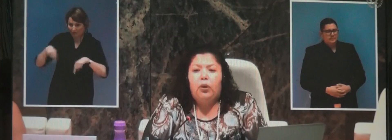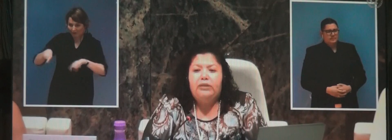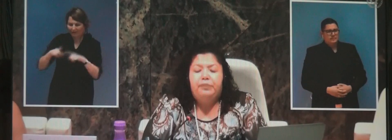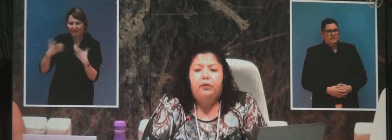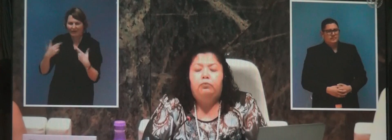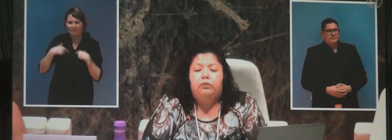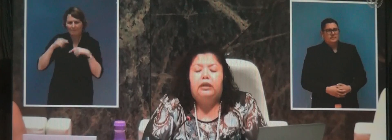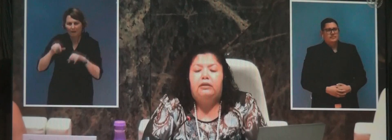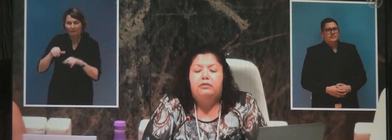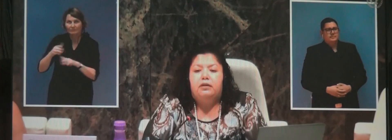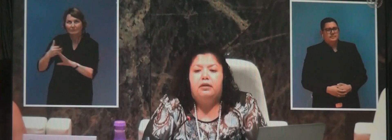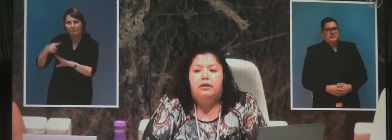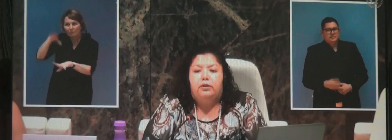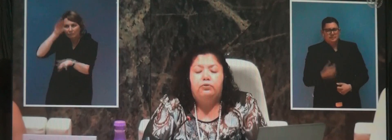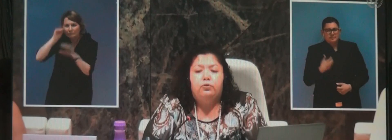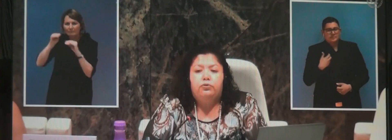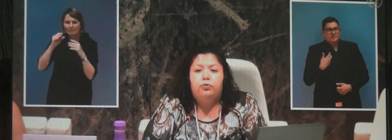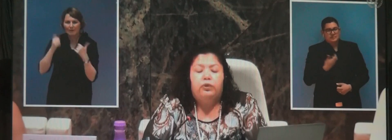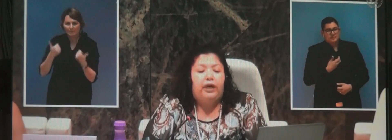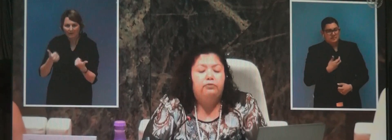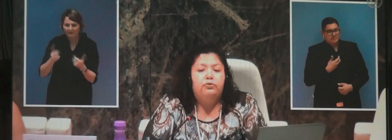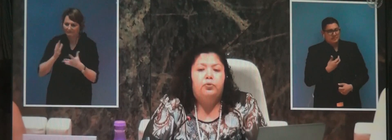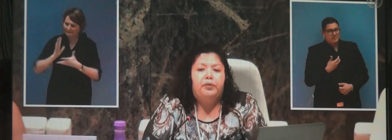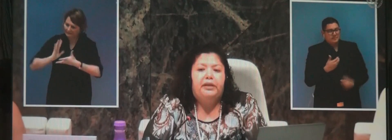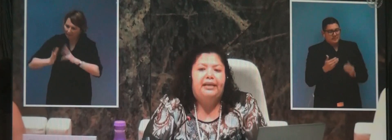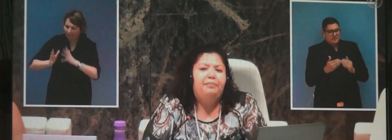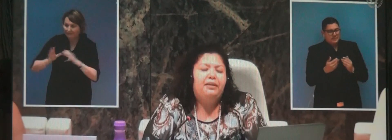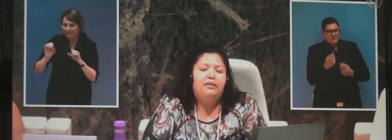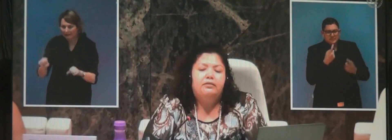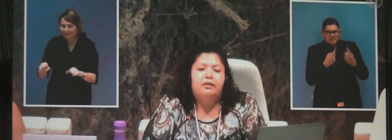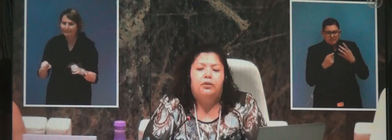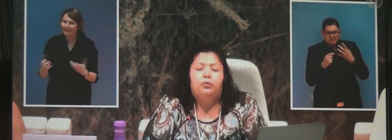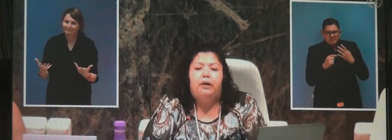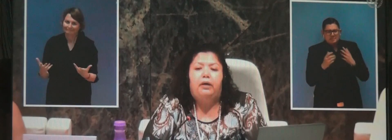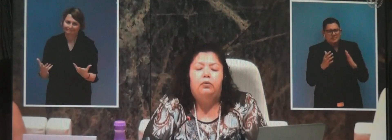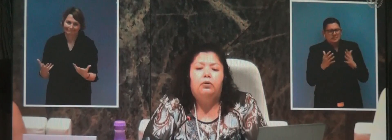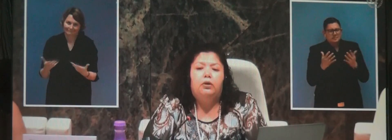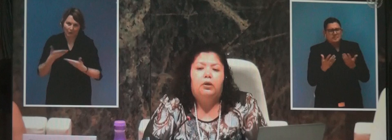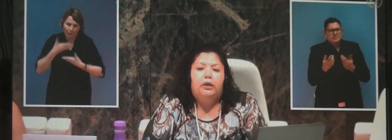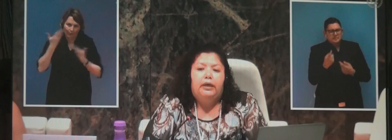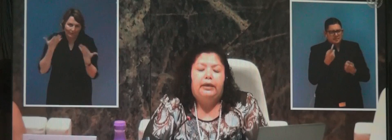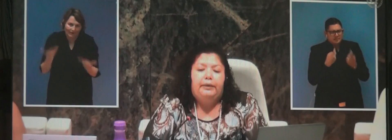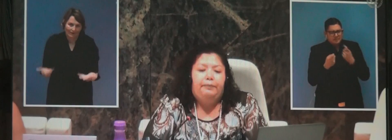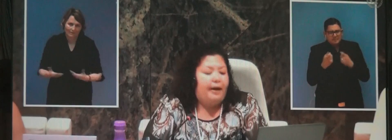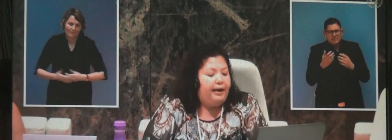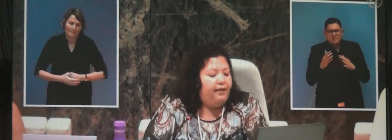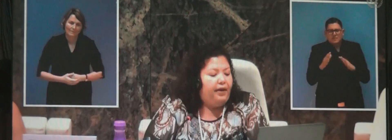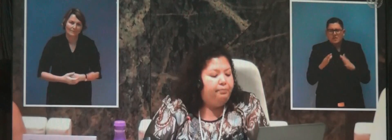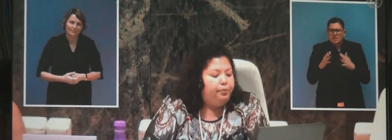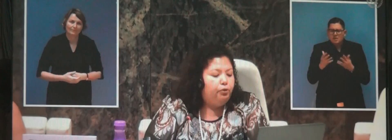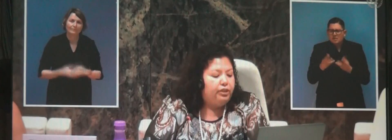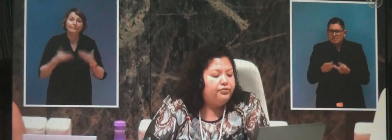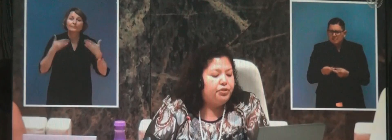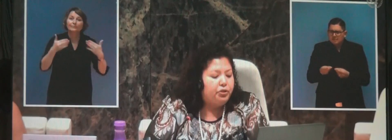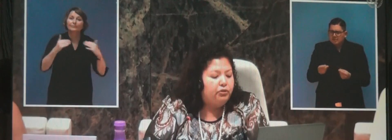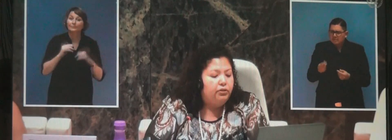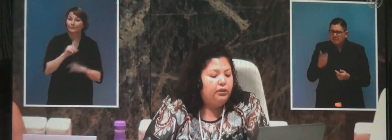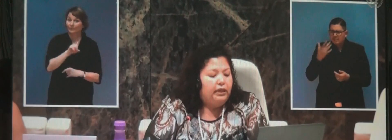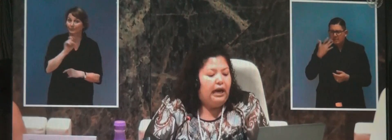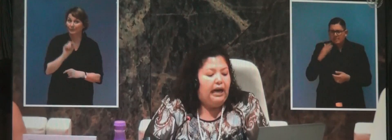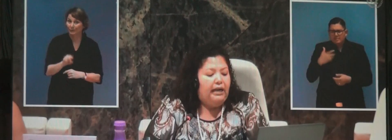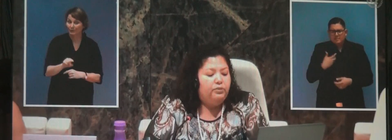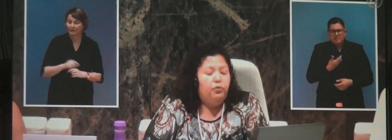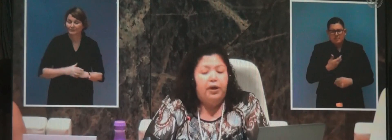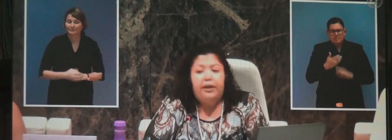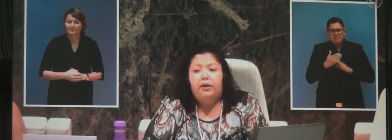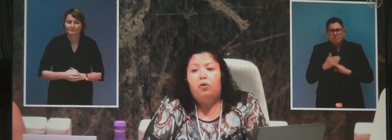Continuando con las preguntas, nos consultaron sobre qué medidas se han tomado para dar protección